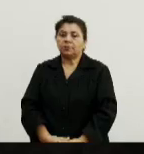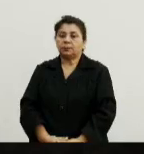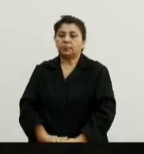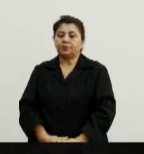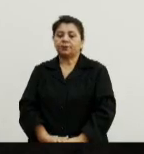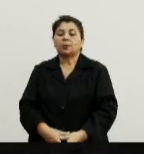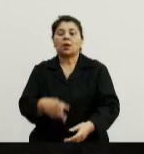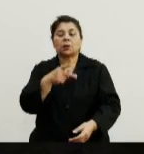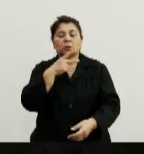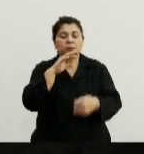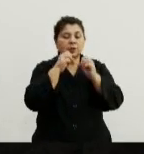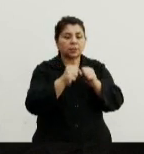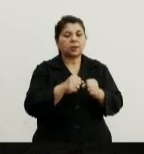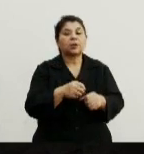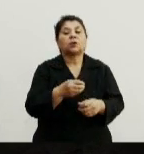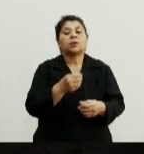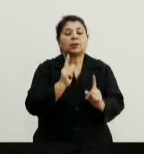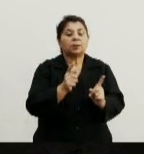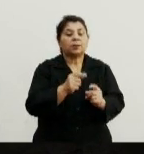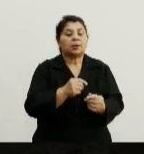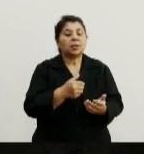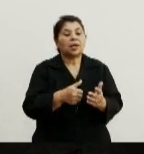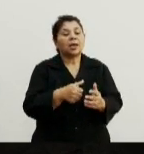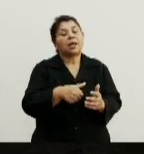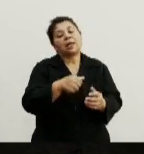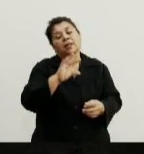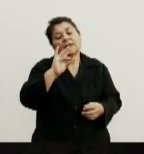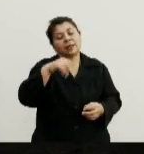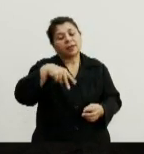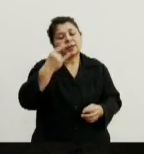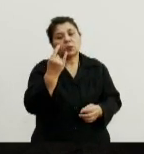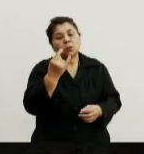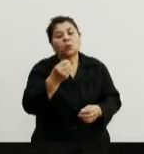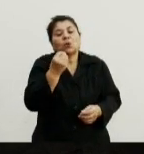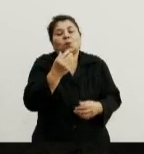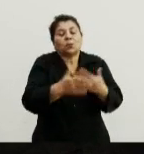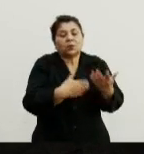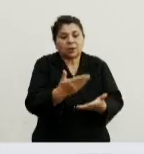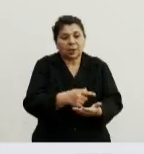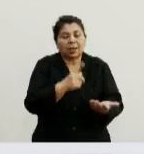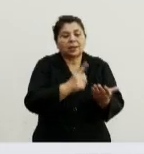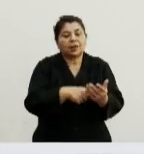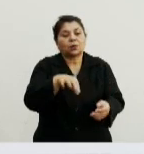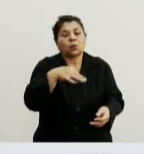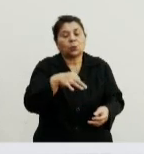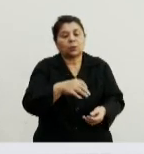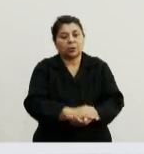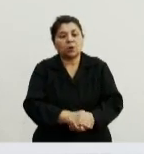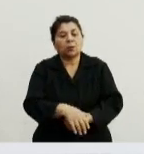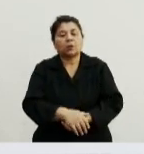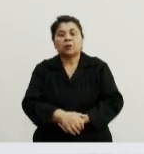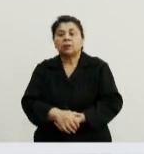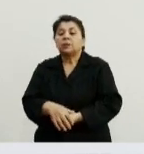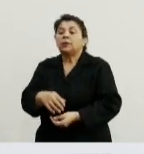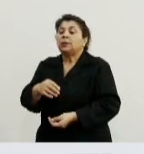subsecretario de oribe nos preguntan cómo se aplicará el dnu para evitar despidos y suspensiones en empresas como lo dije